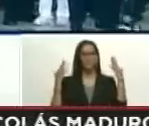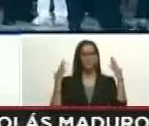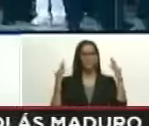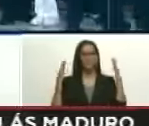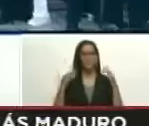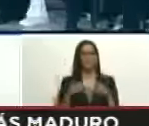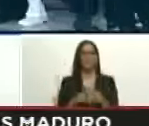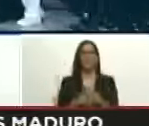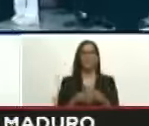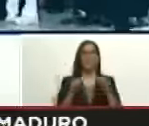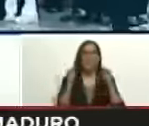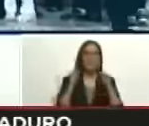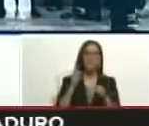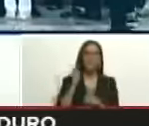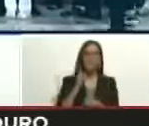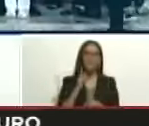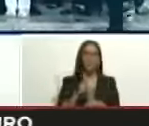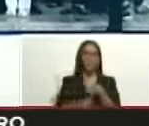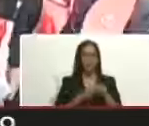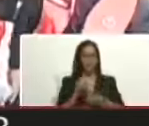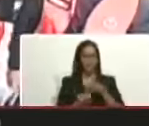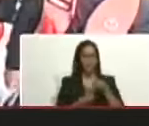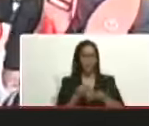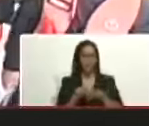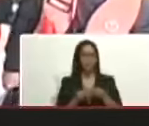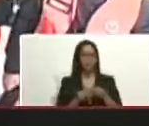Y así debemos ser.